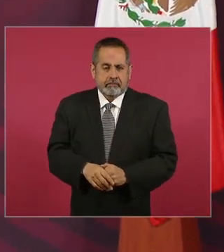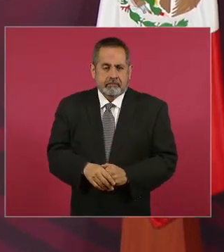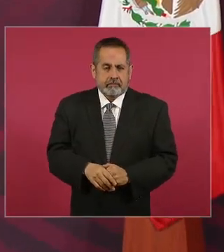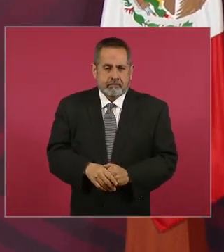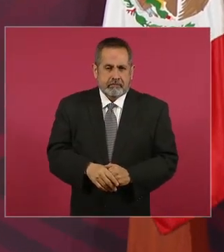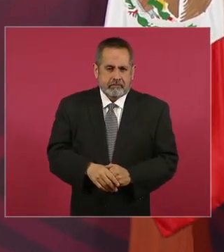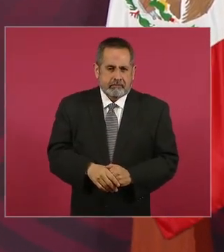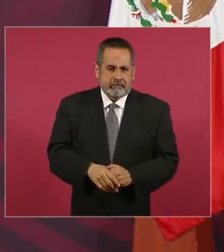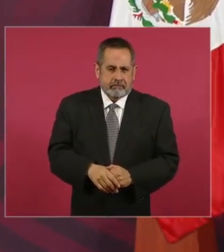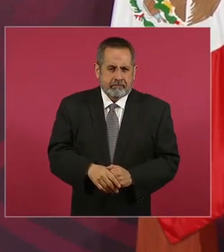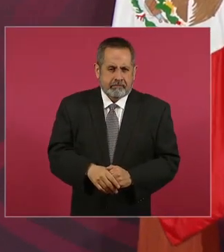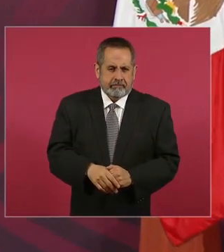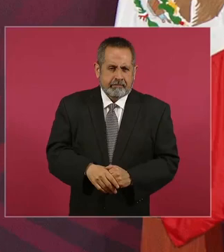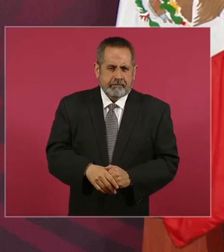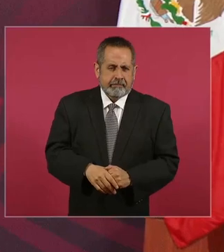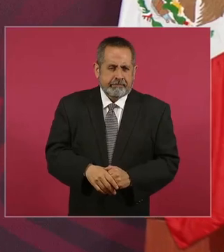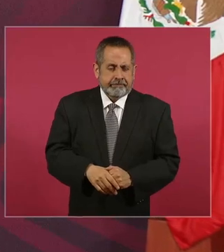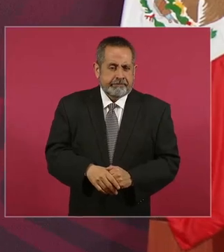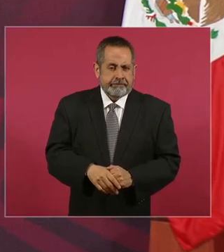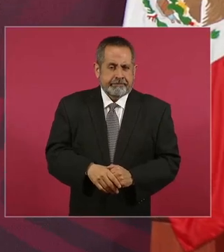para que